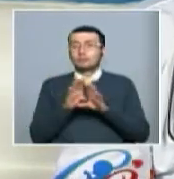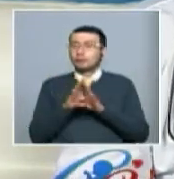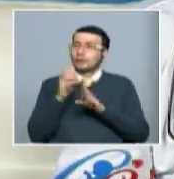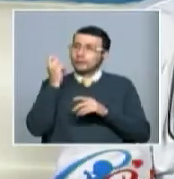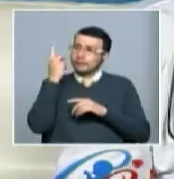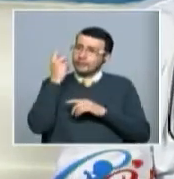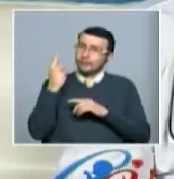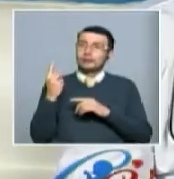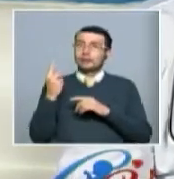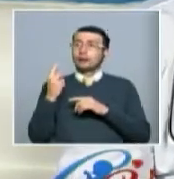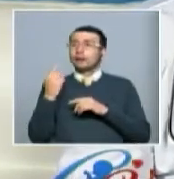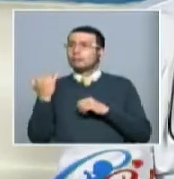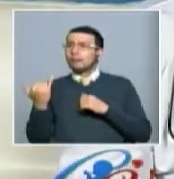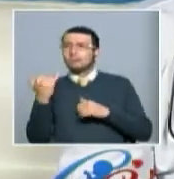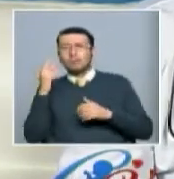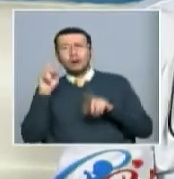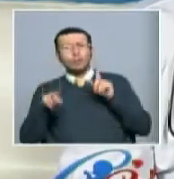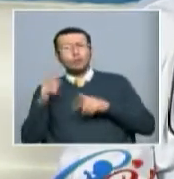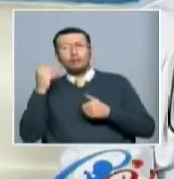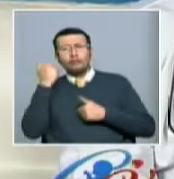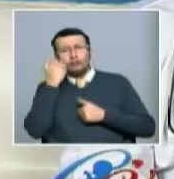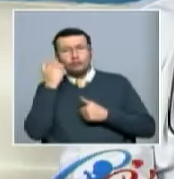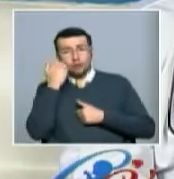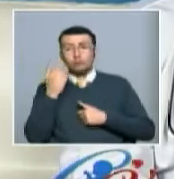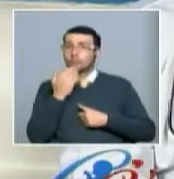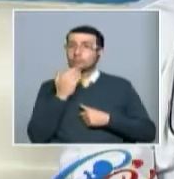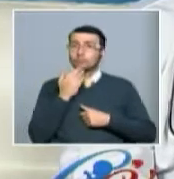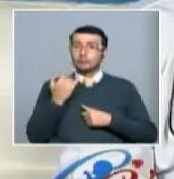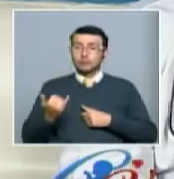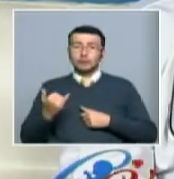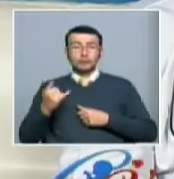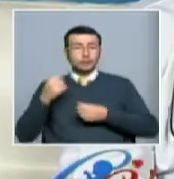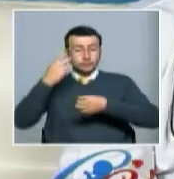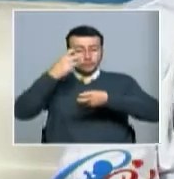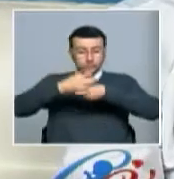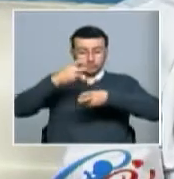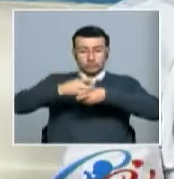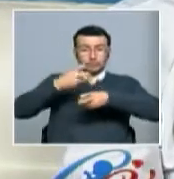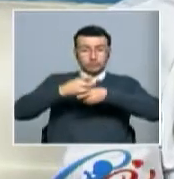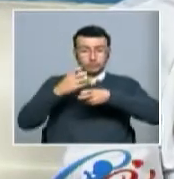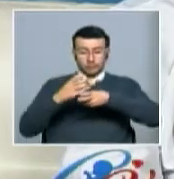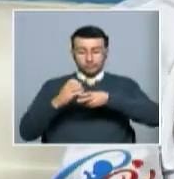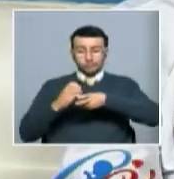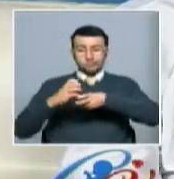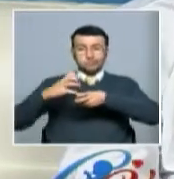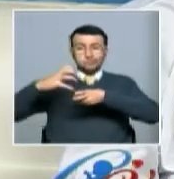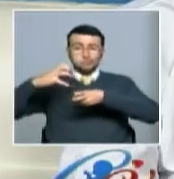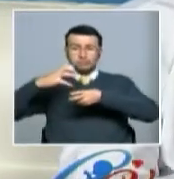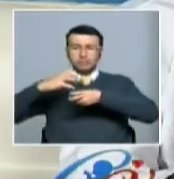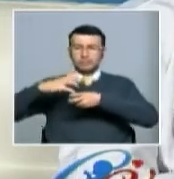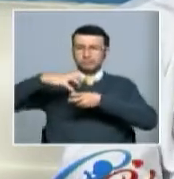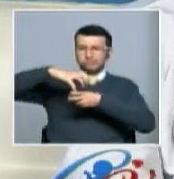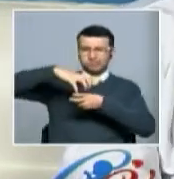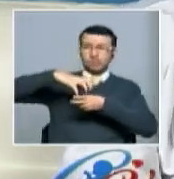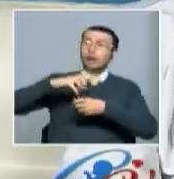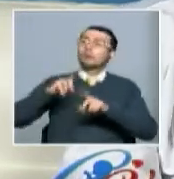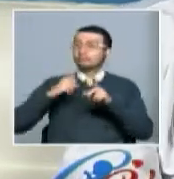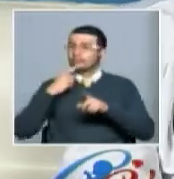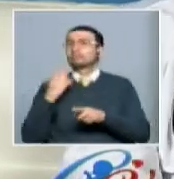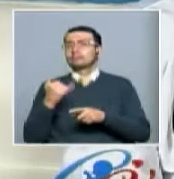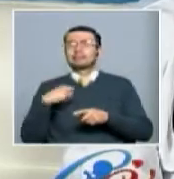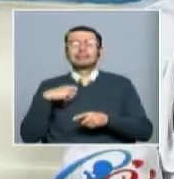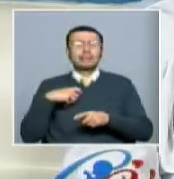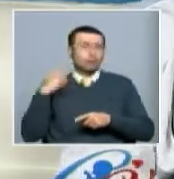entender patologías como la hernia discal o la hernia de disco, que muchas personas dicen, tengo una hernia en la